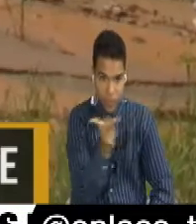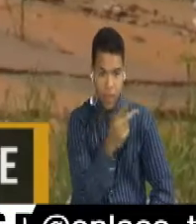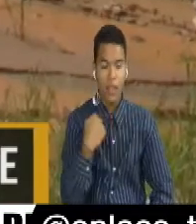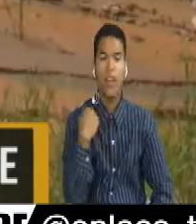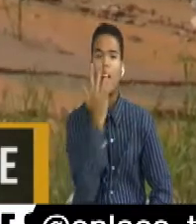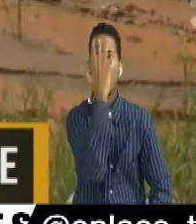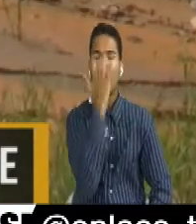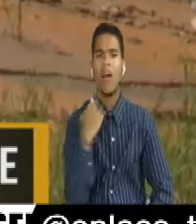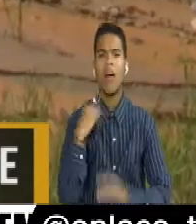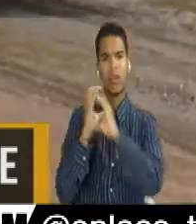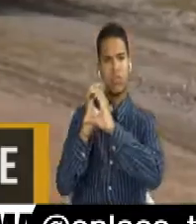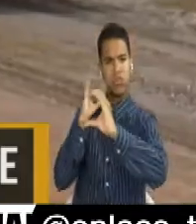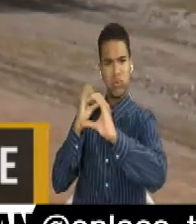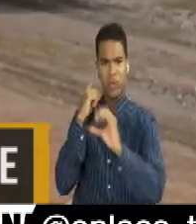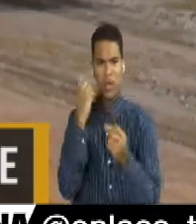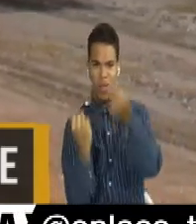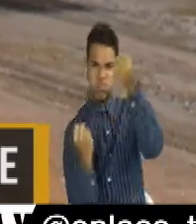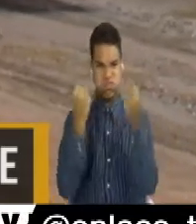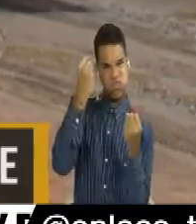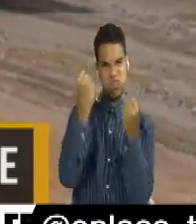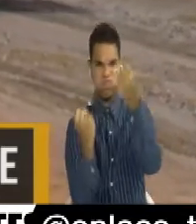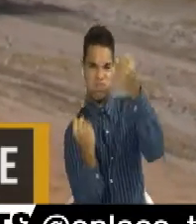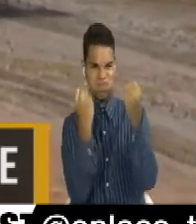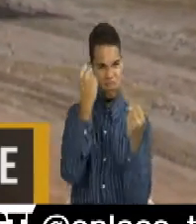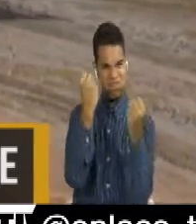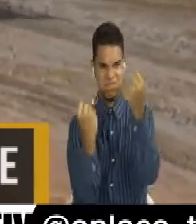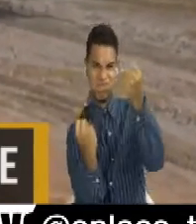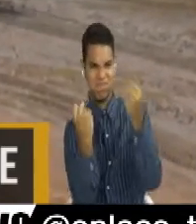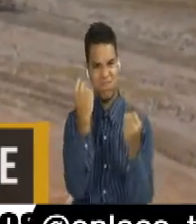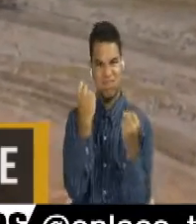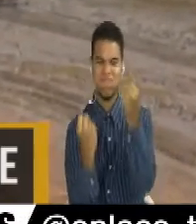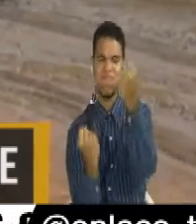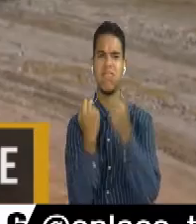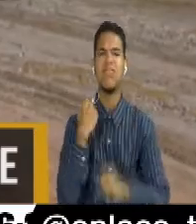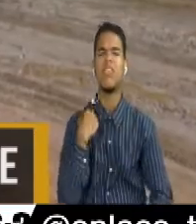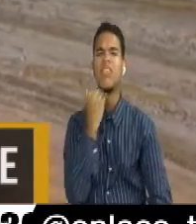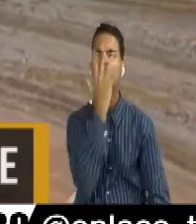ese tráfico pesado, ¿a qué viene?